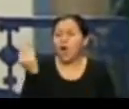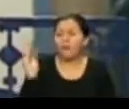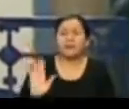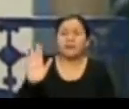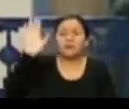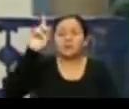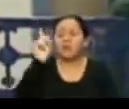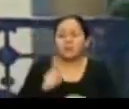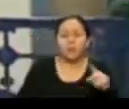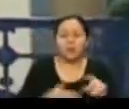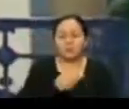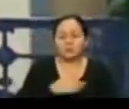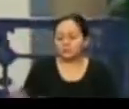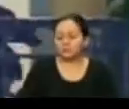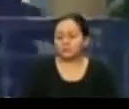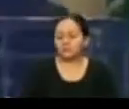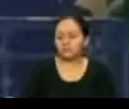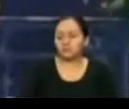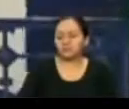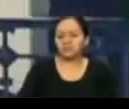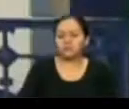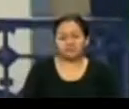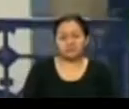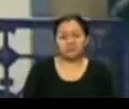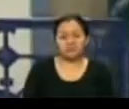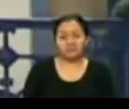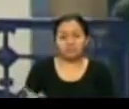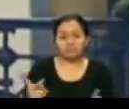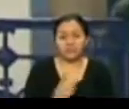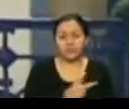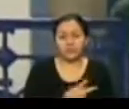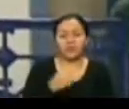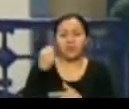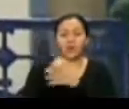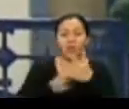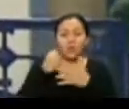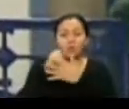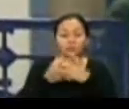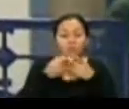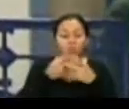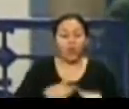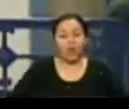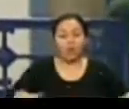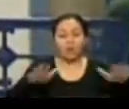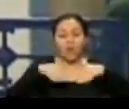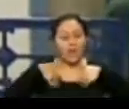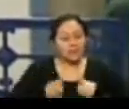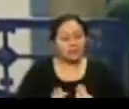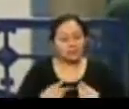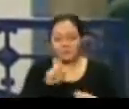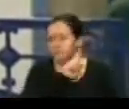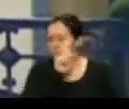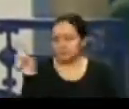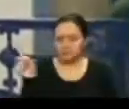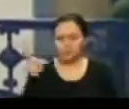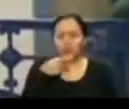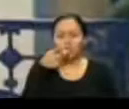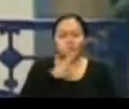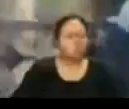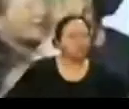mucho menos de lo que hemos hecho ahora. En la lucha del pueblo, en la lucha del